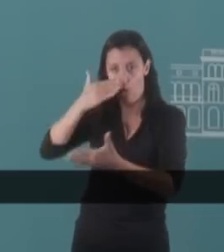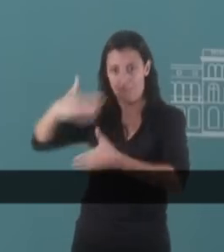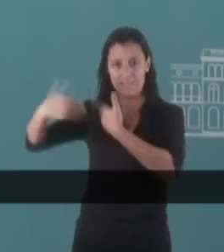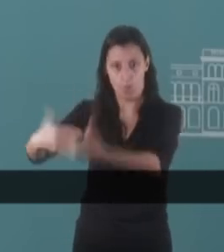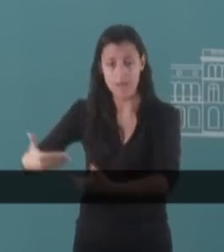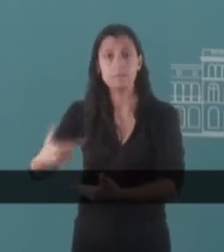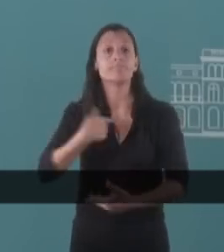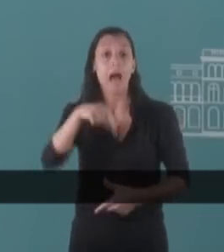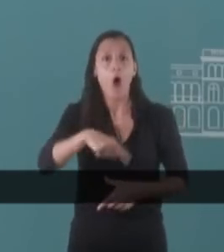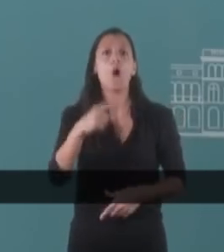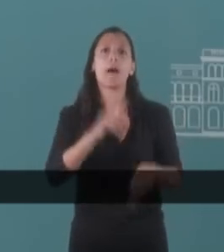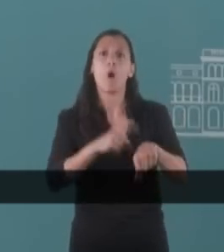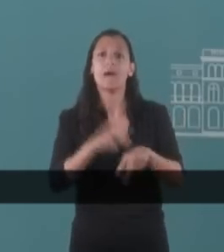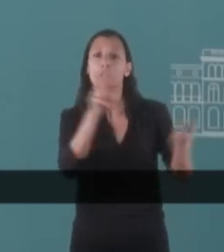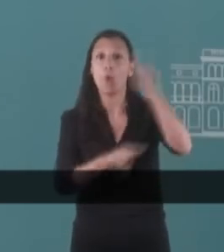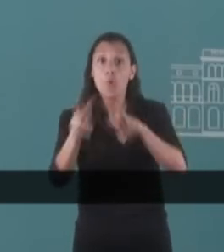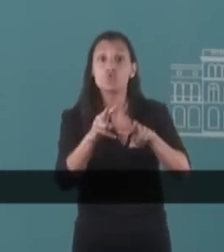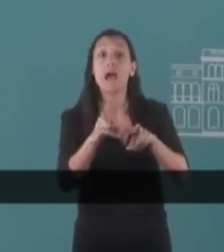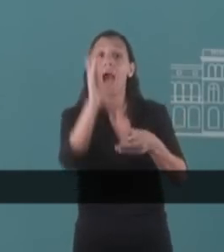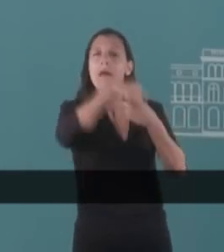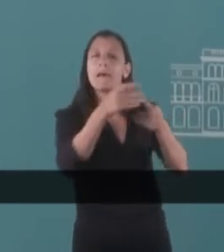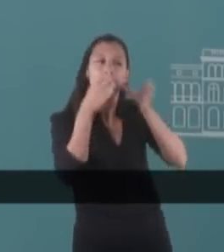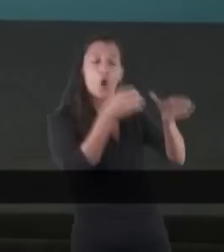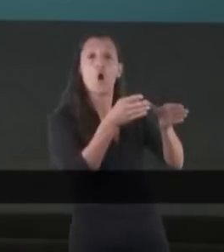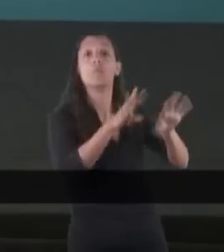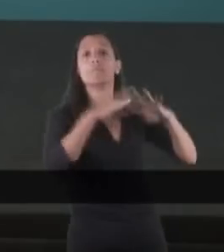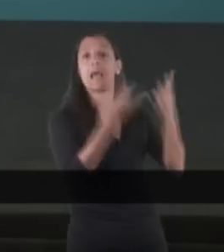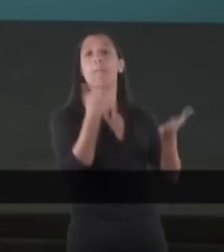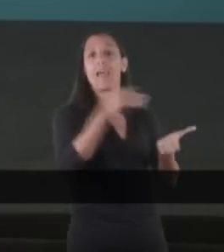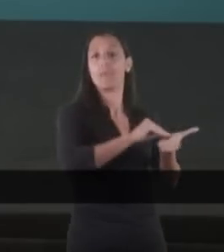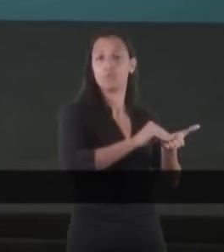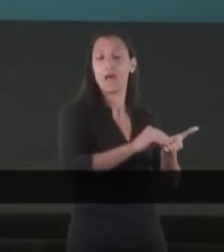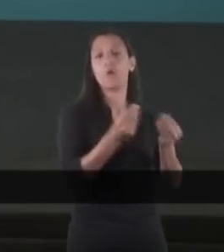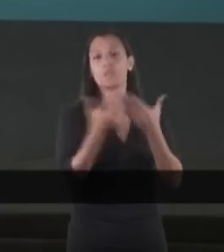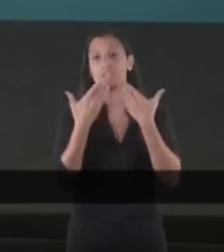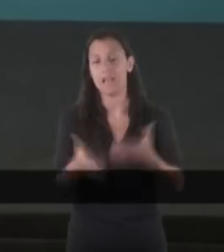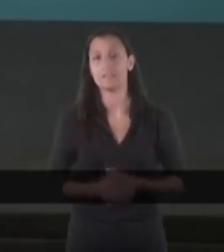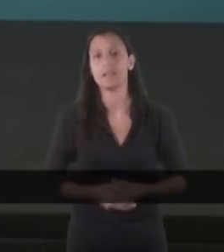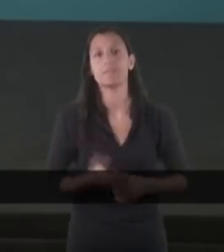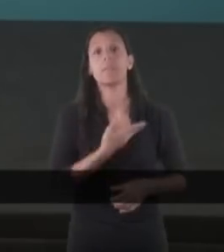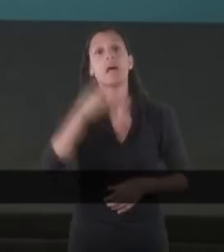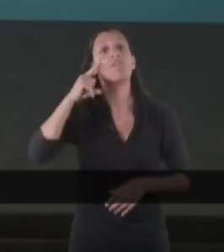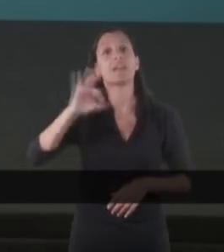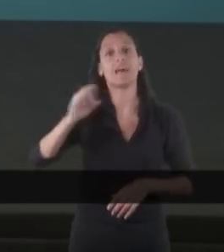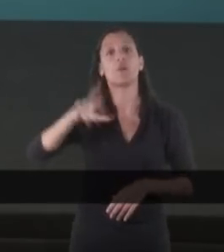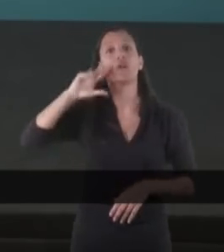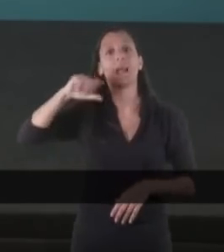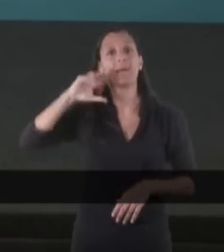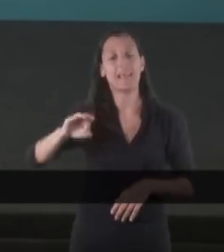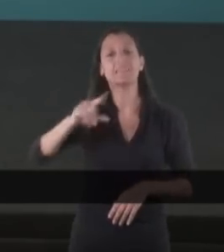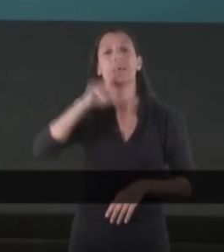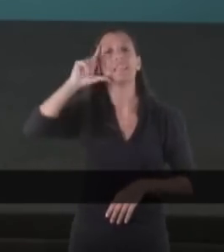juntar voluntades ahora pasa por la Cámara de Diputados. Muchas gracias. Fernando Ramírez,